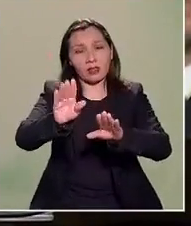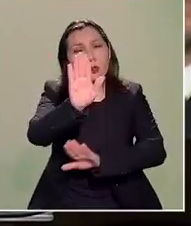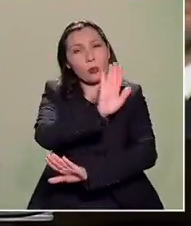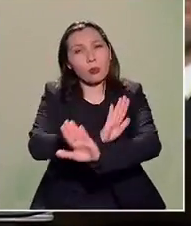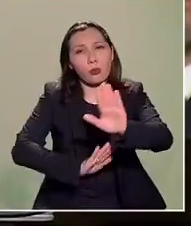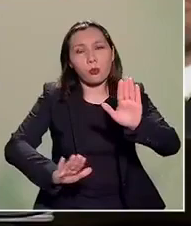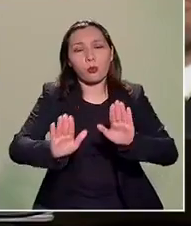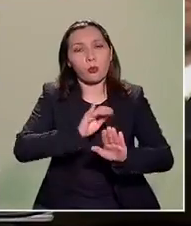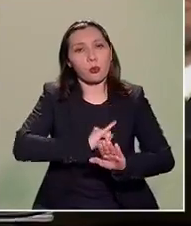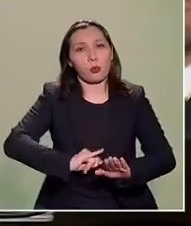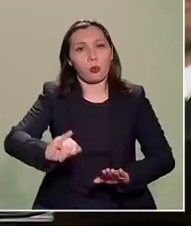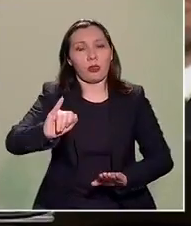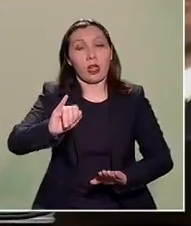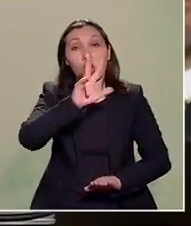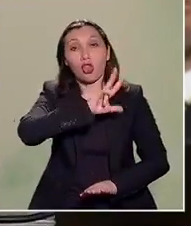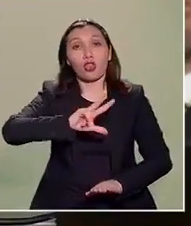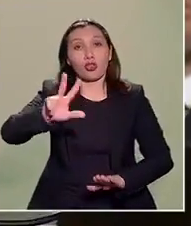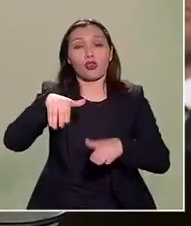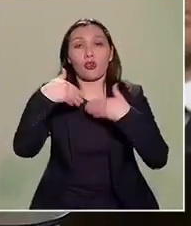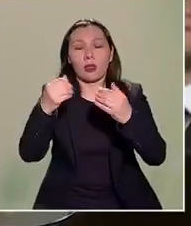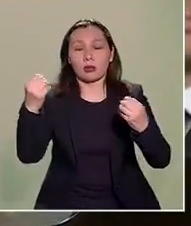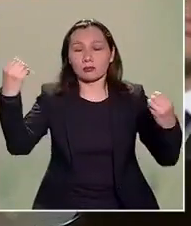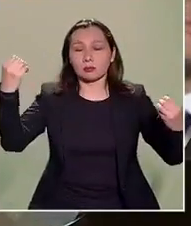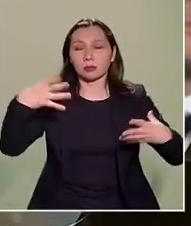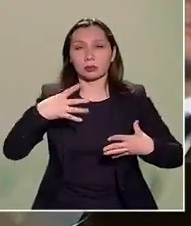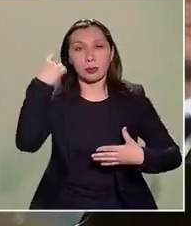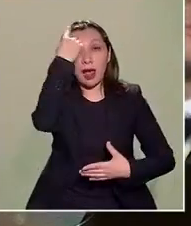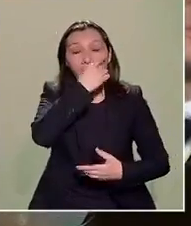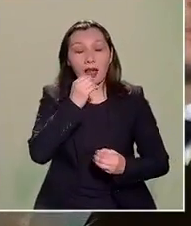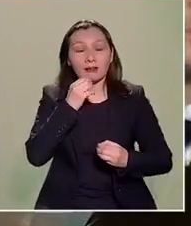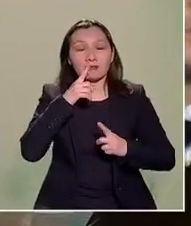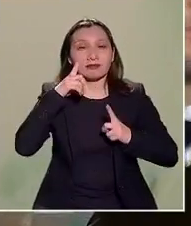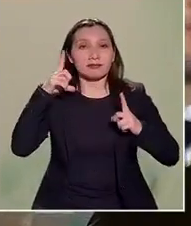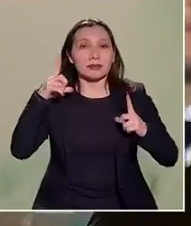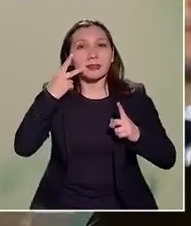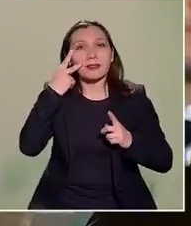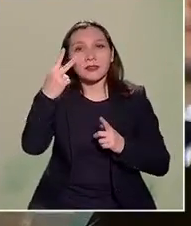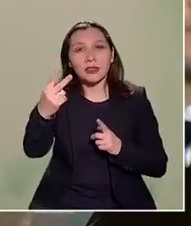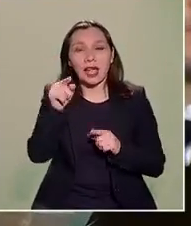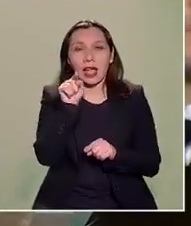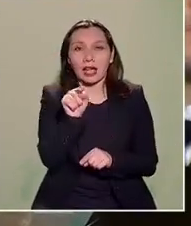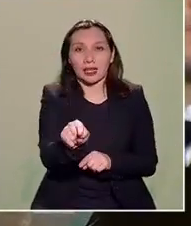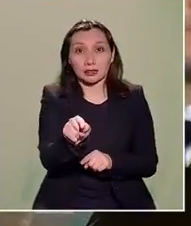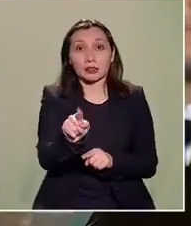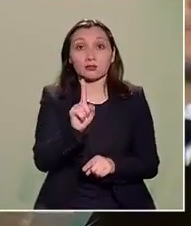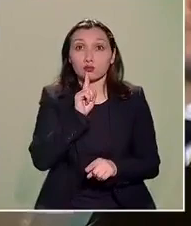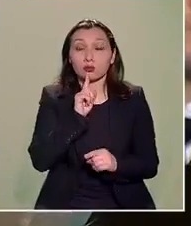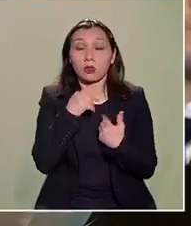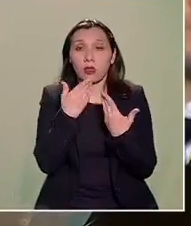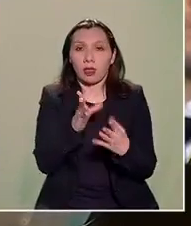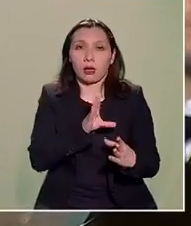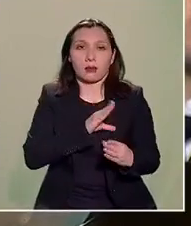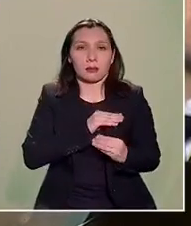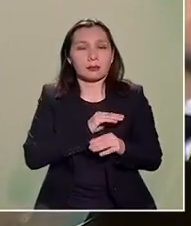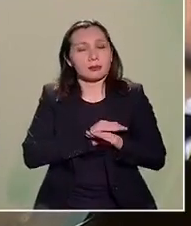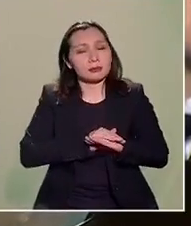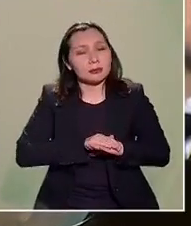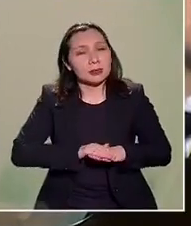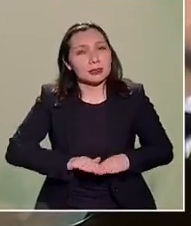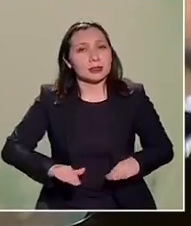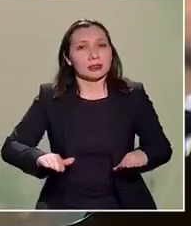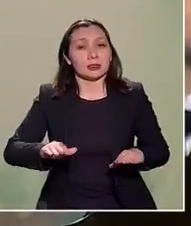te guarde dios haga resplandecer su rostro sobre ti y tenga de ti misericordia